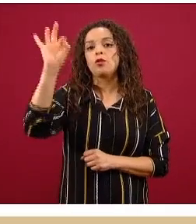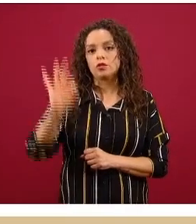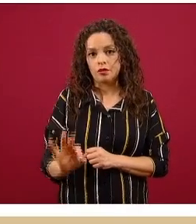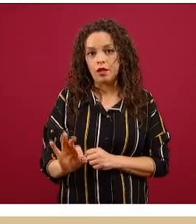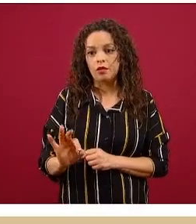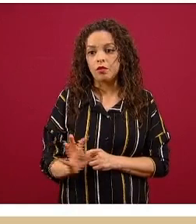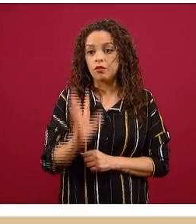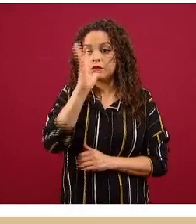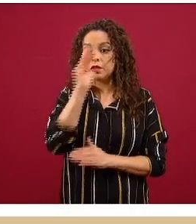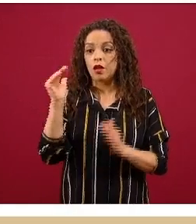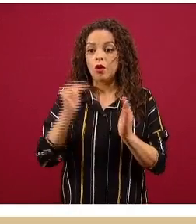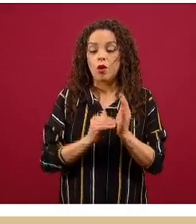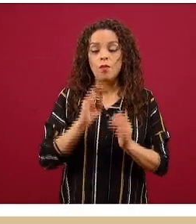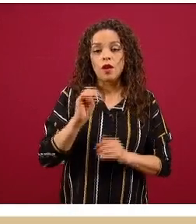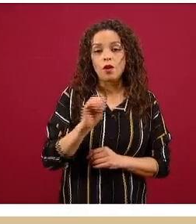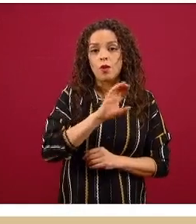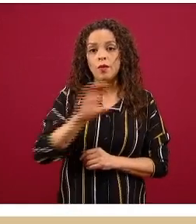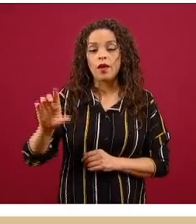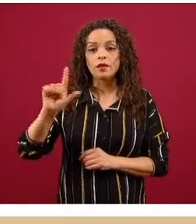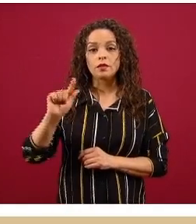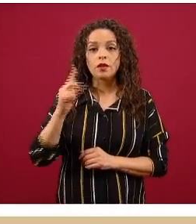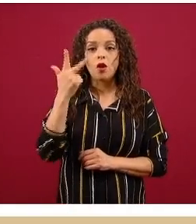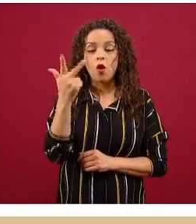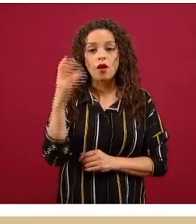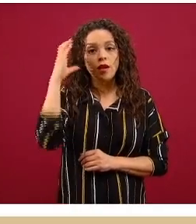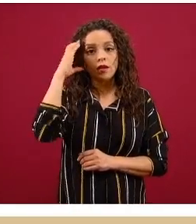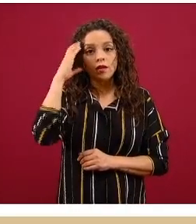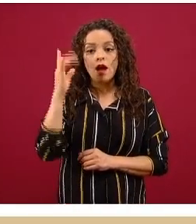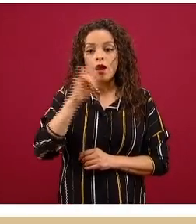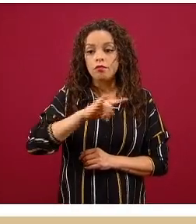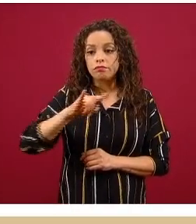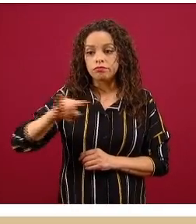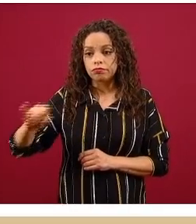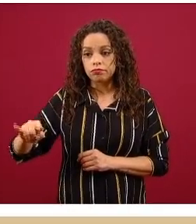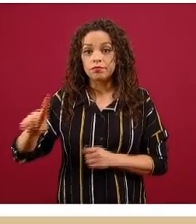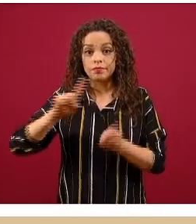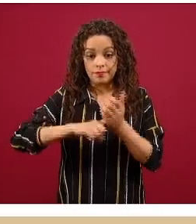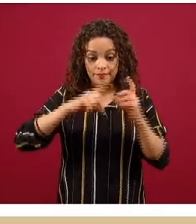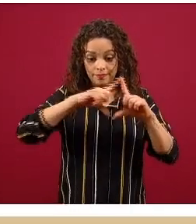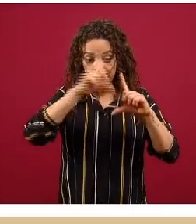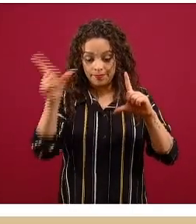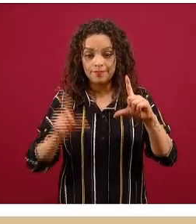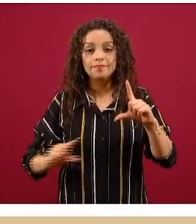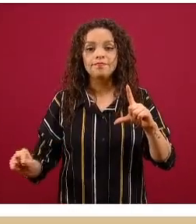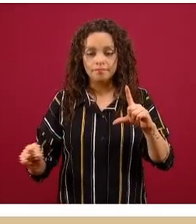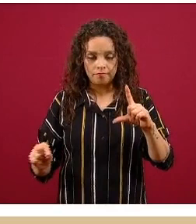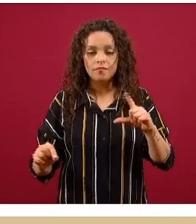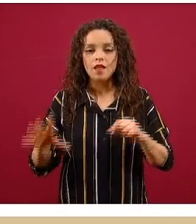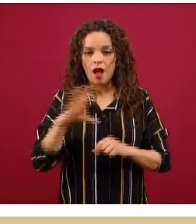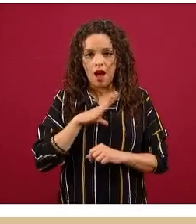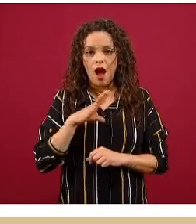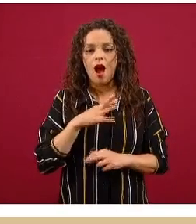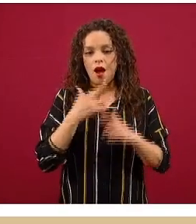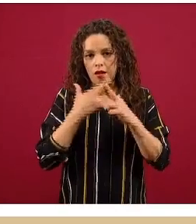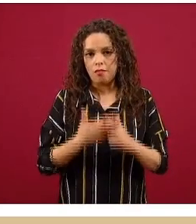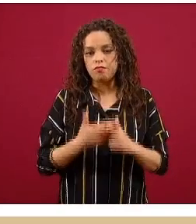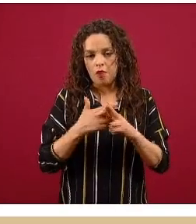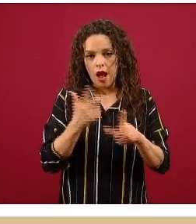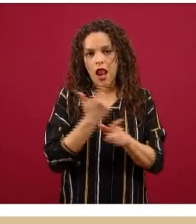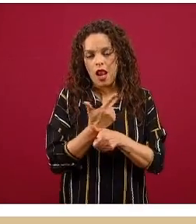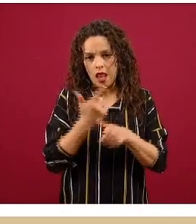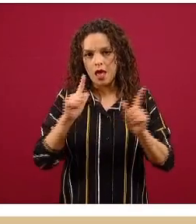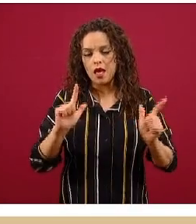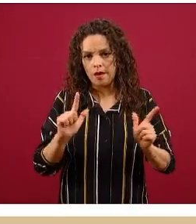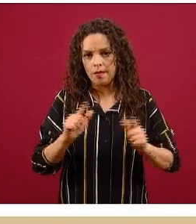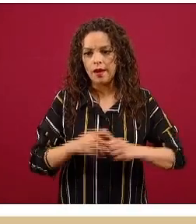Son 5.978 camas de este tipo a nivel nacional que todavía están disponibles, con una